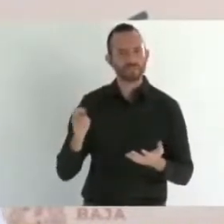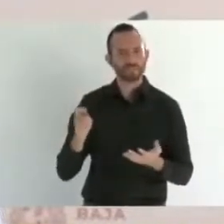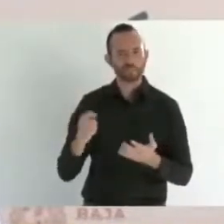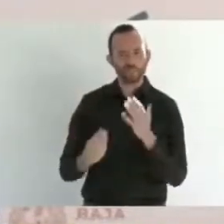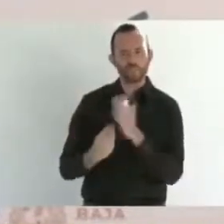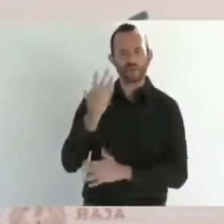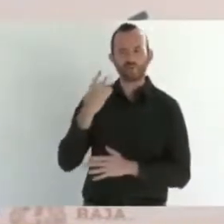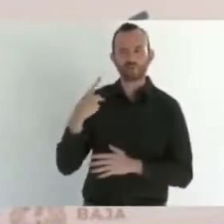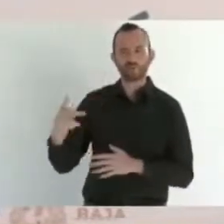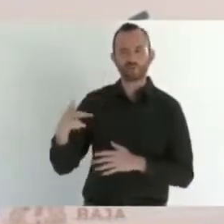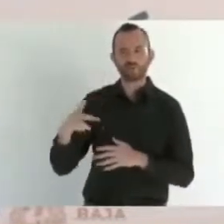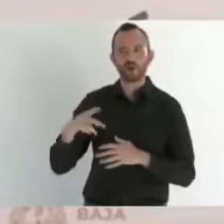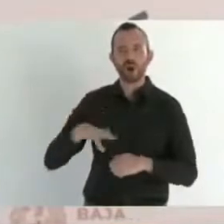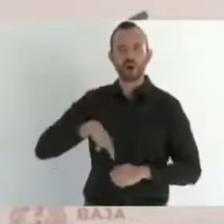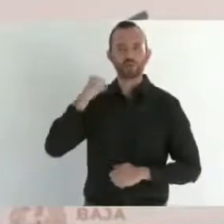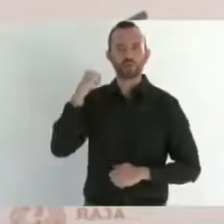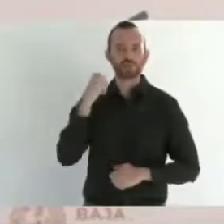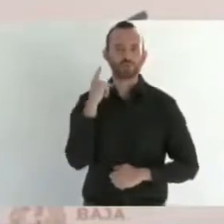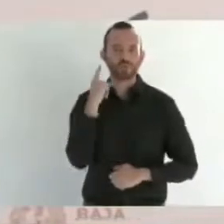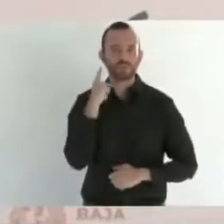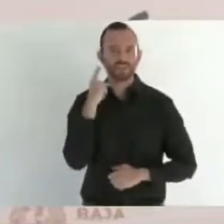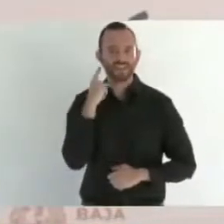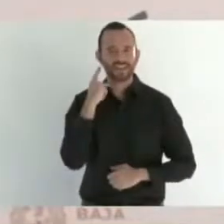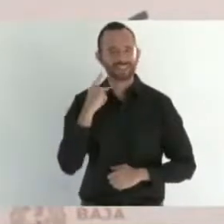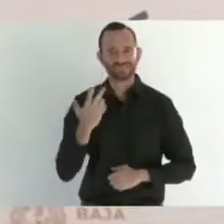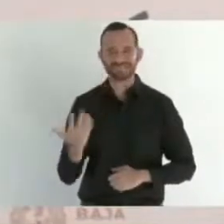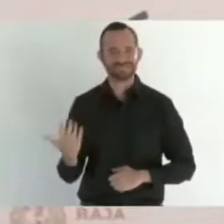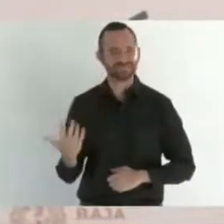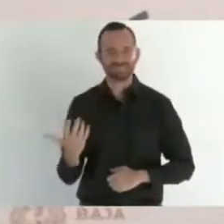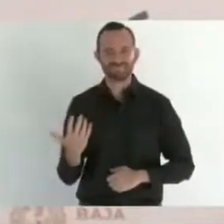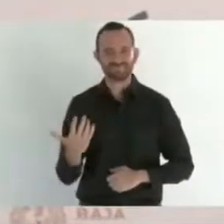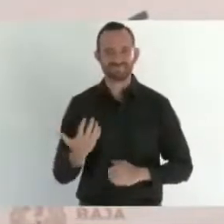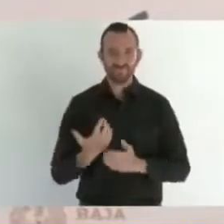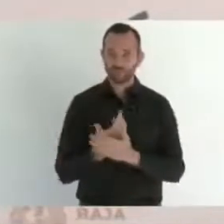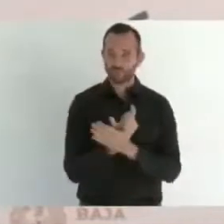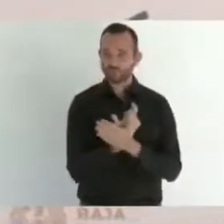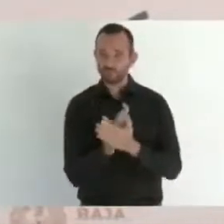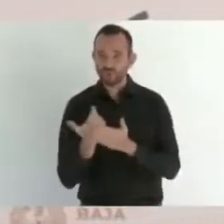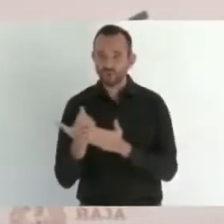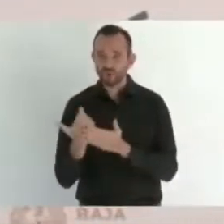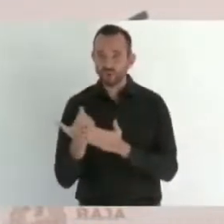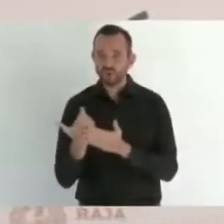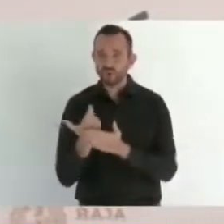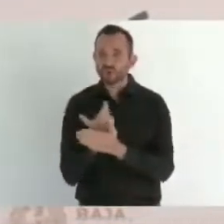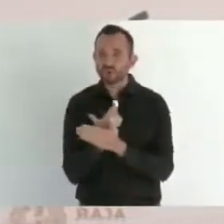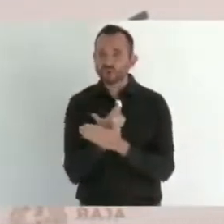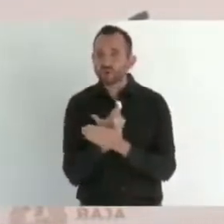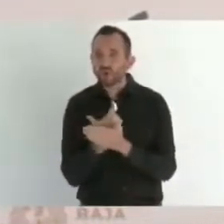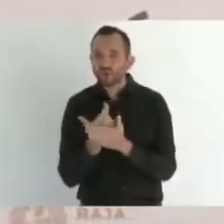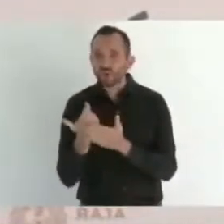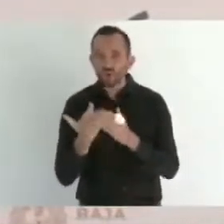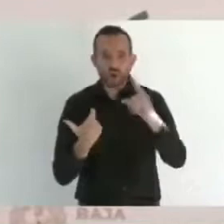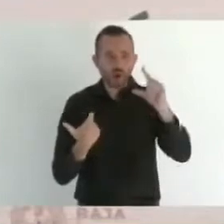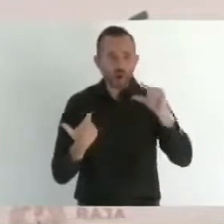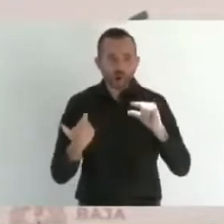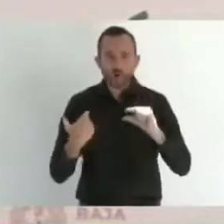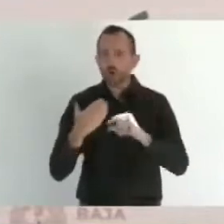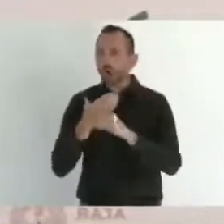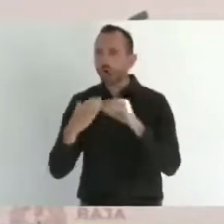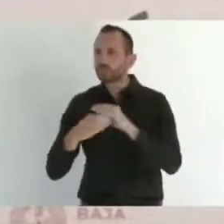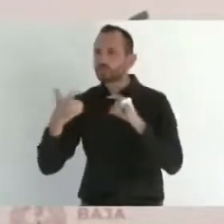el salario a veces bajaba de lo que era la inflación ni siquiera